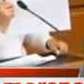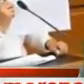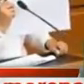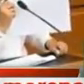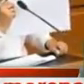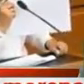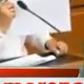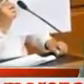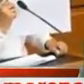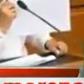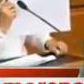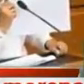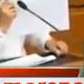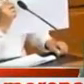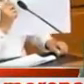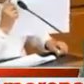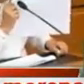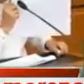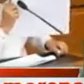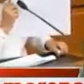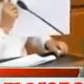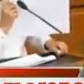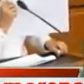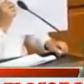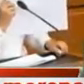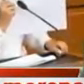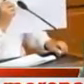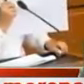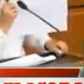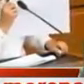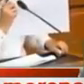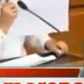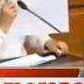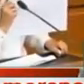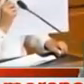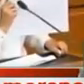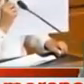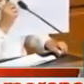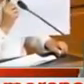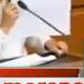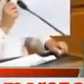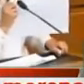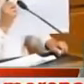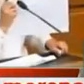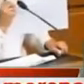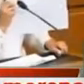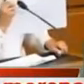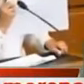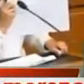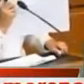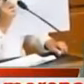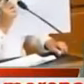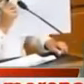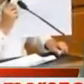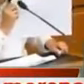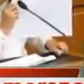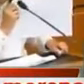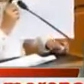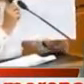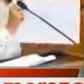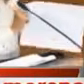El índice del Henry Hub no ha subido. Entonces, ¿por qué nos van a subir las tarifas de electricidad si la mayoría